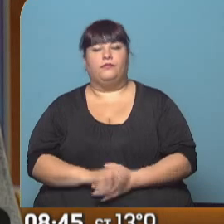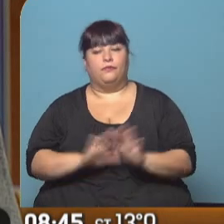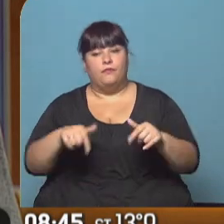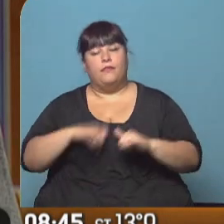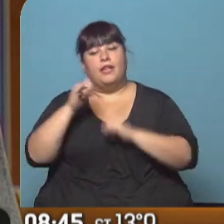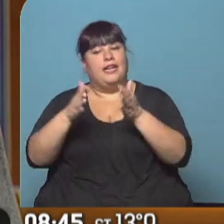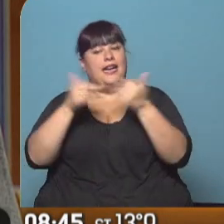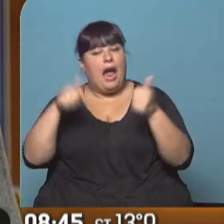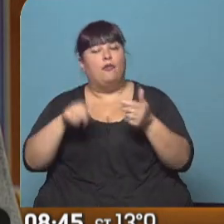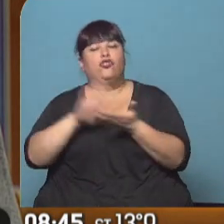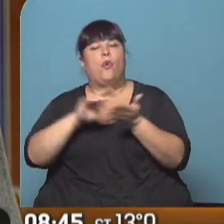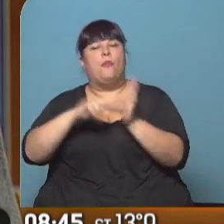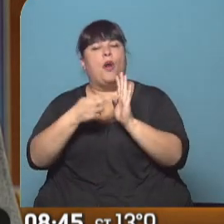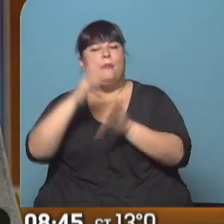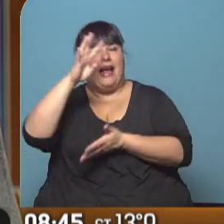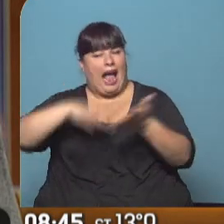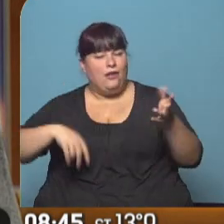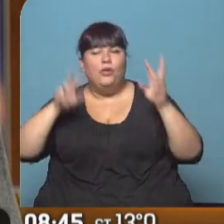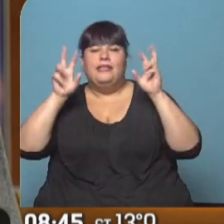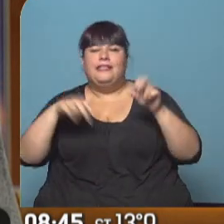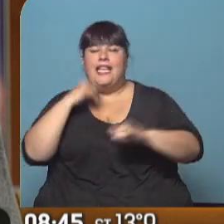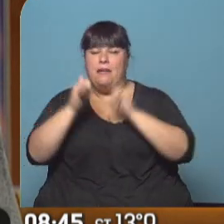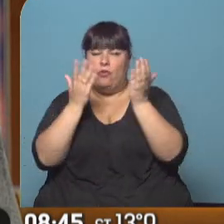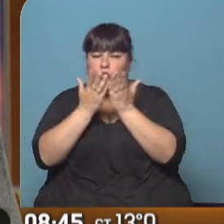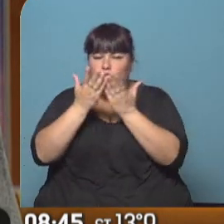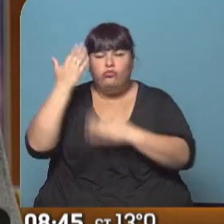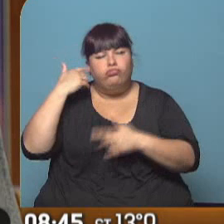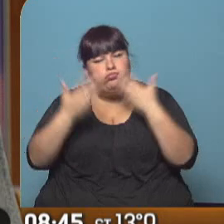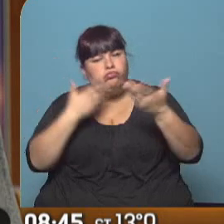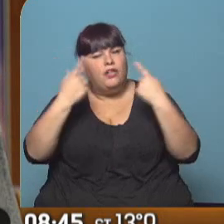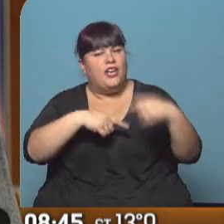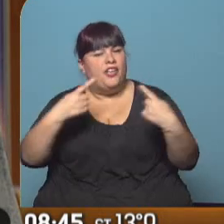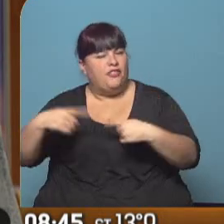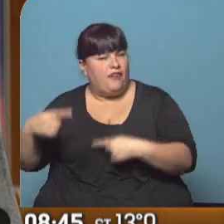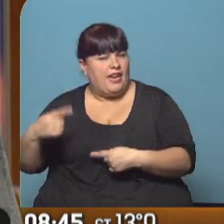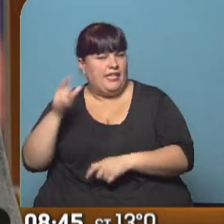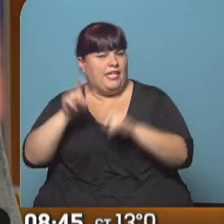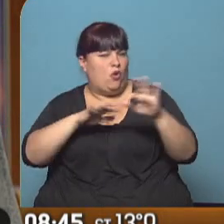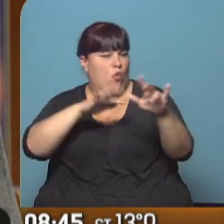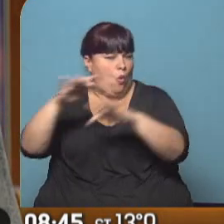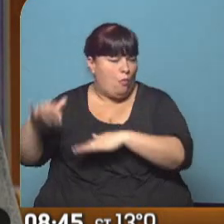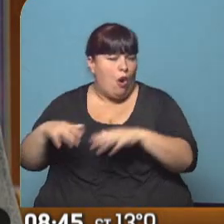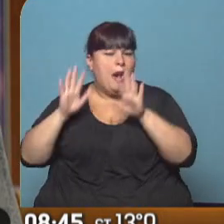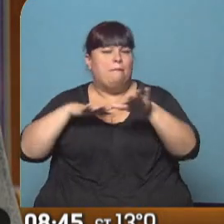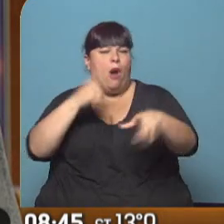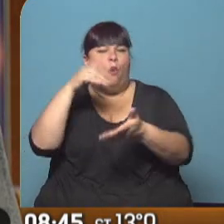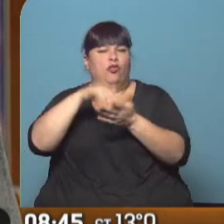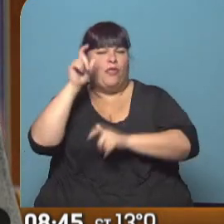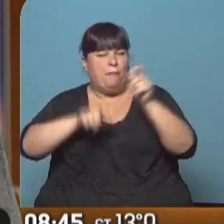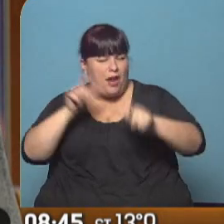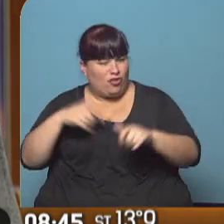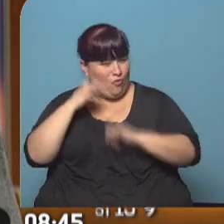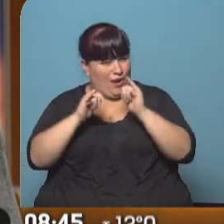Bueno, nos ocupamos rápidamente de la crisis en Cataluña. Es un tema que estuvimos analizando y tratando con diferentes repercusiones. La marcha de más de 1 millón de